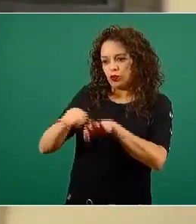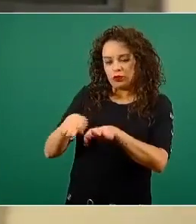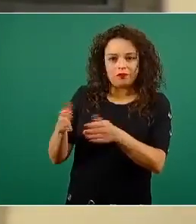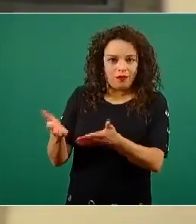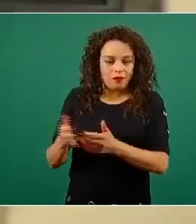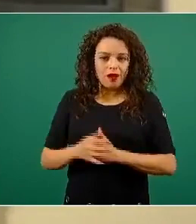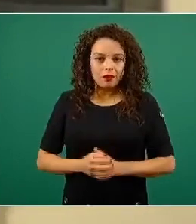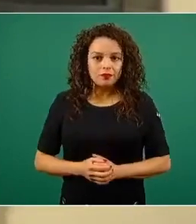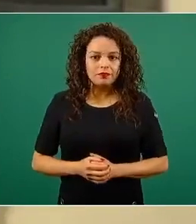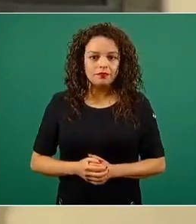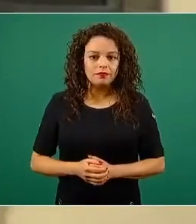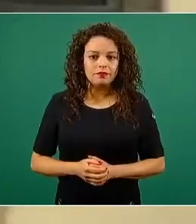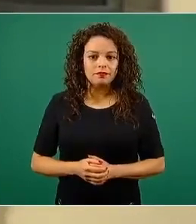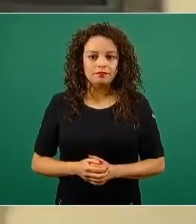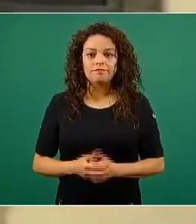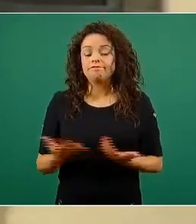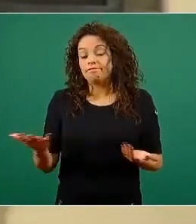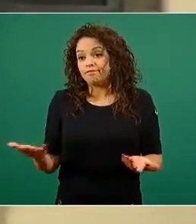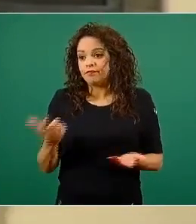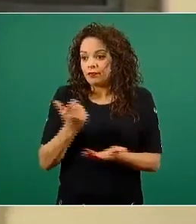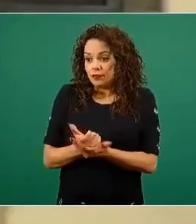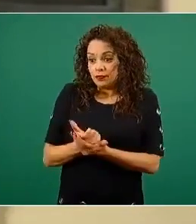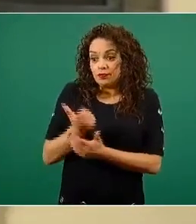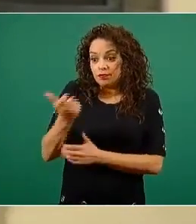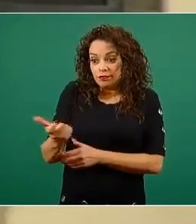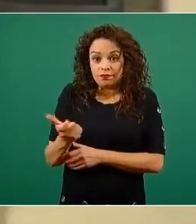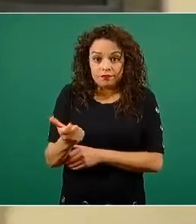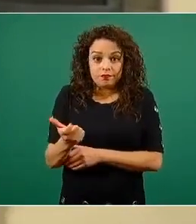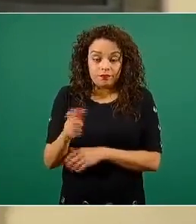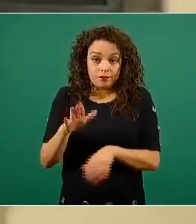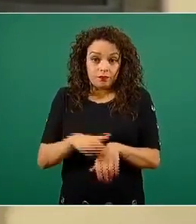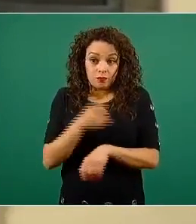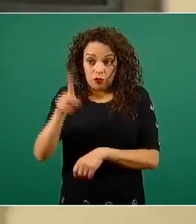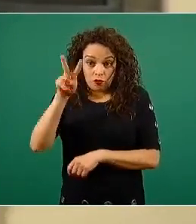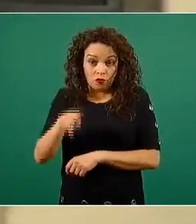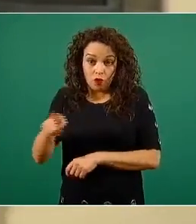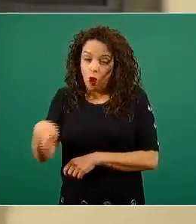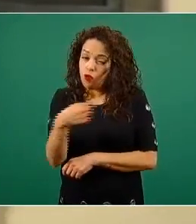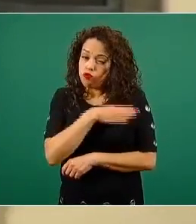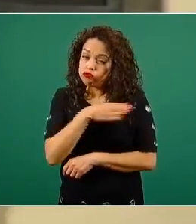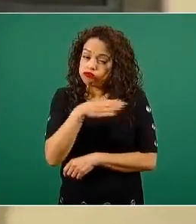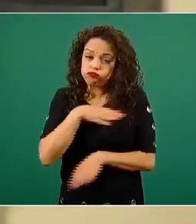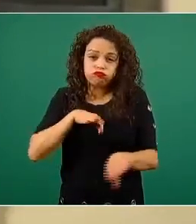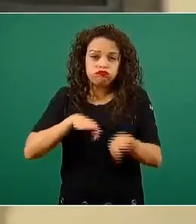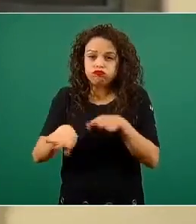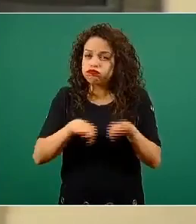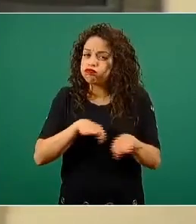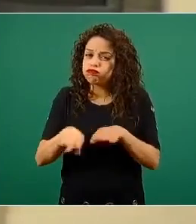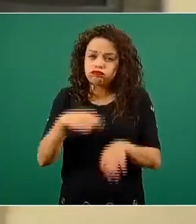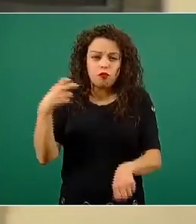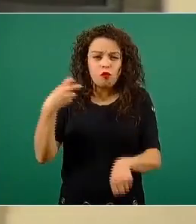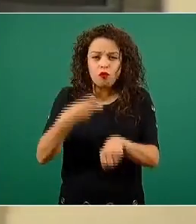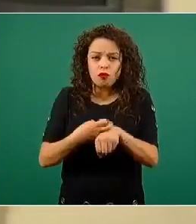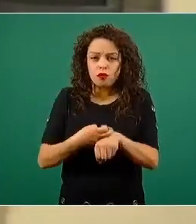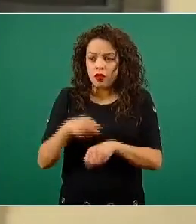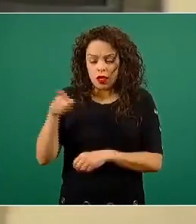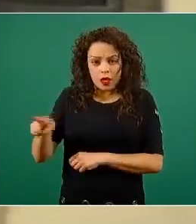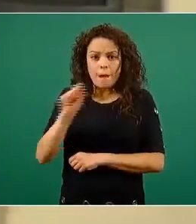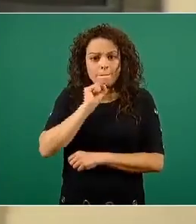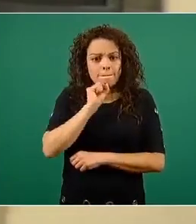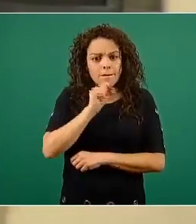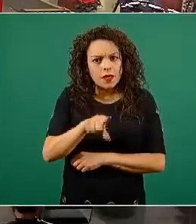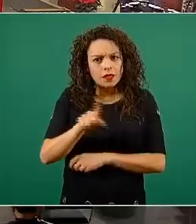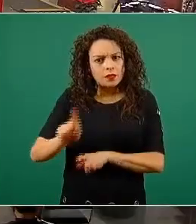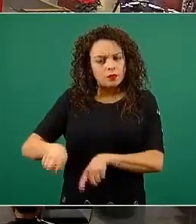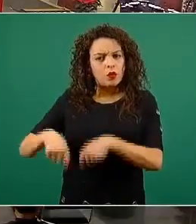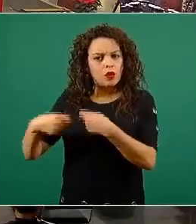una parte de su pago por hacer esta labor tan noble. Ellos también están recibiendo, hablaba